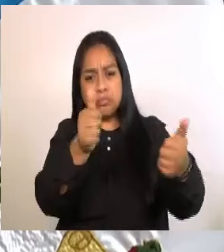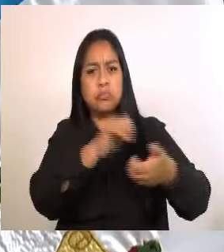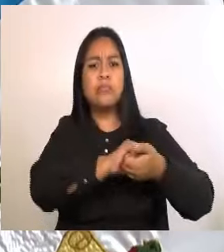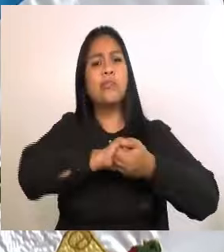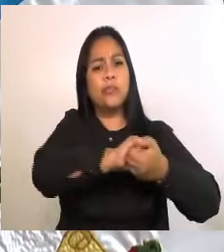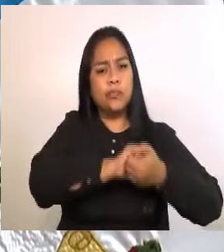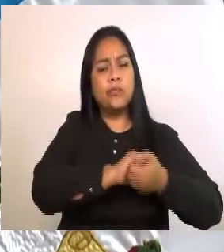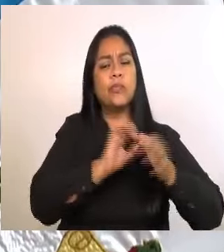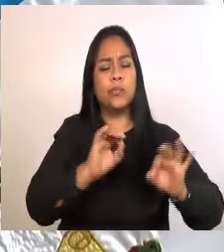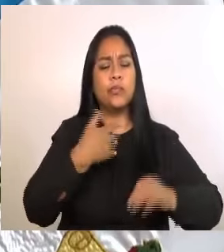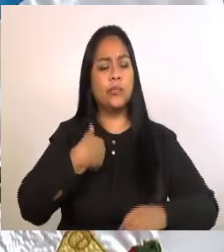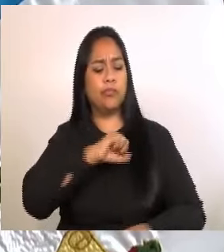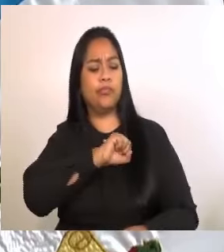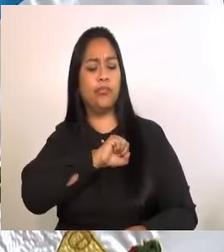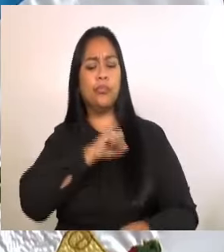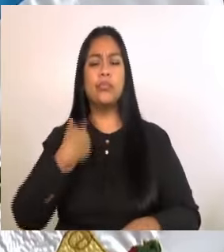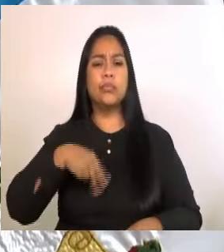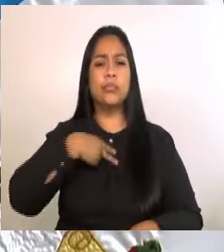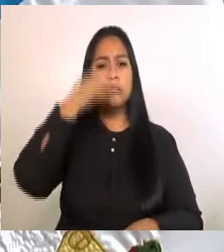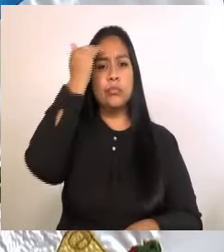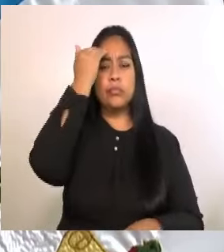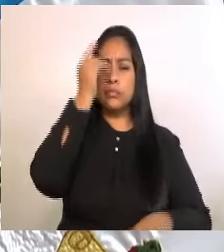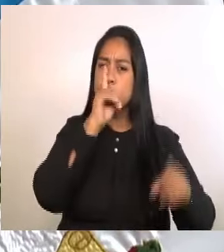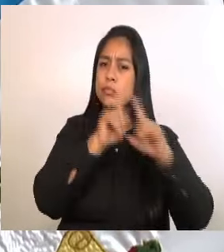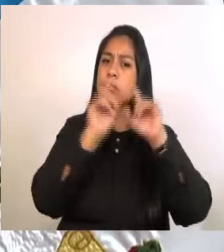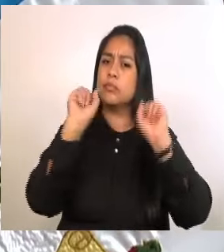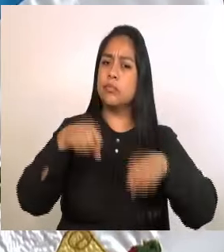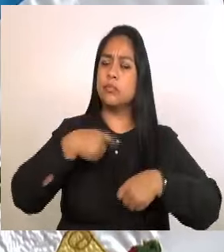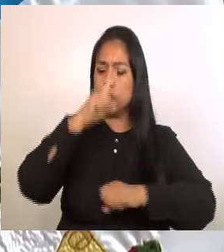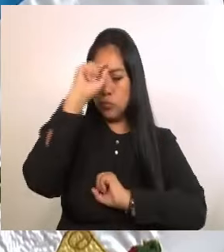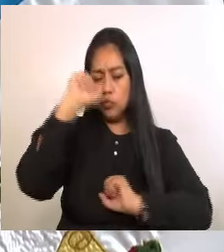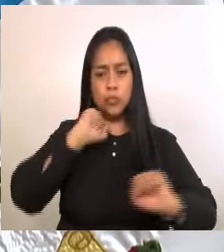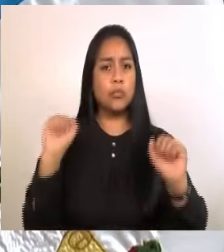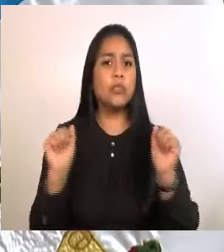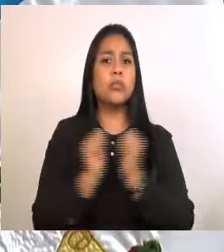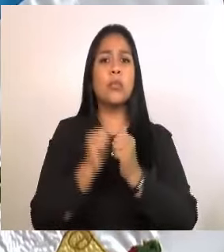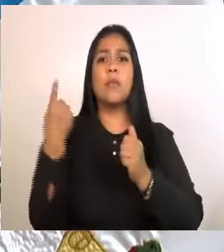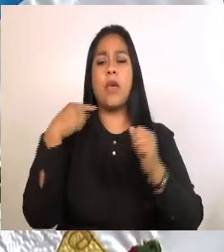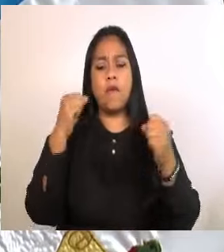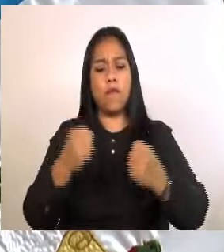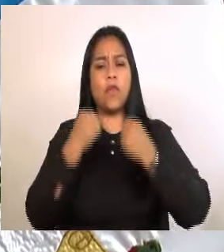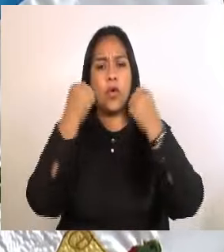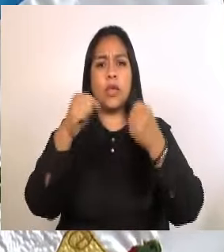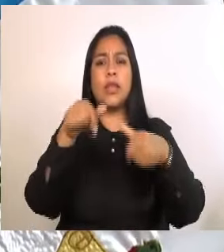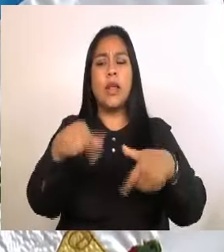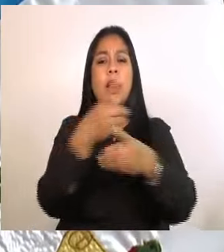y nosotros sabemos que es un país con lo cual podemos trabajar juntos para fortalecer la